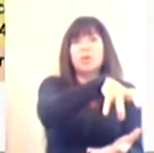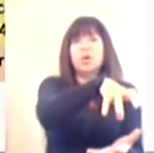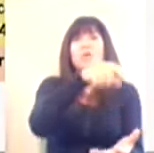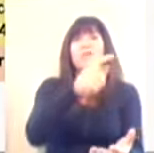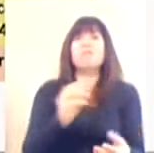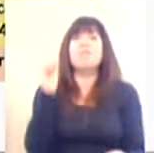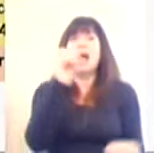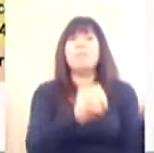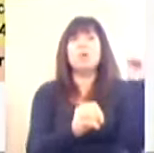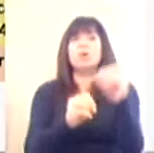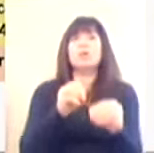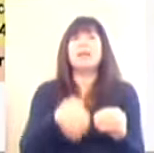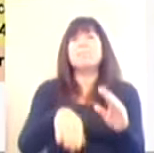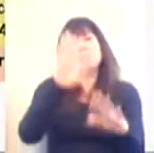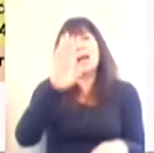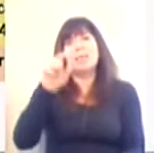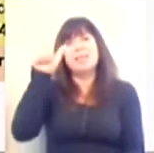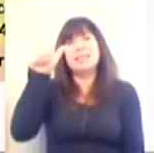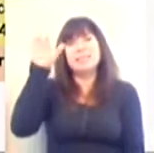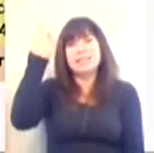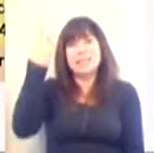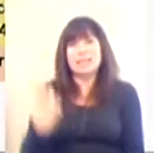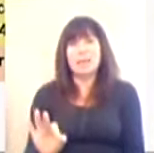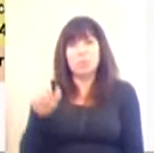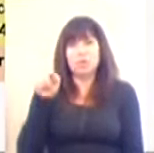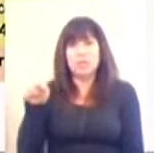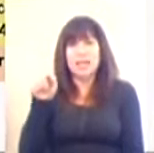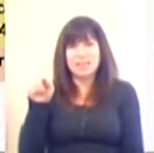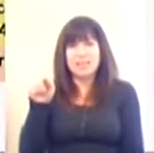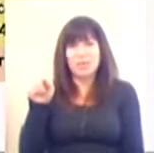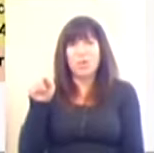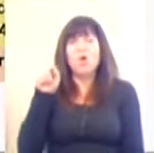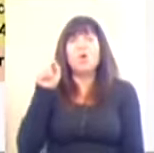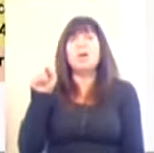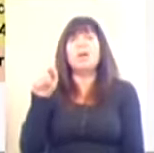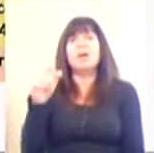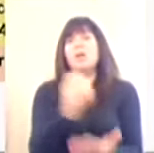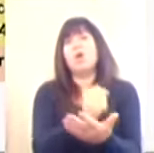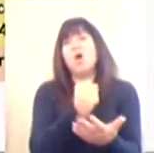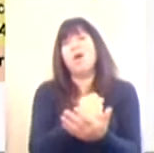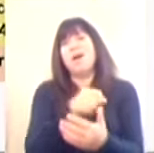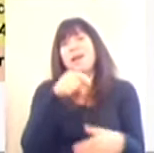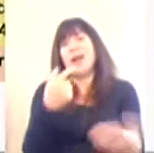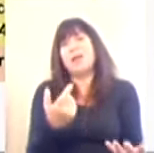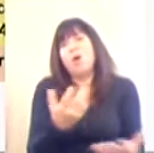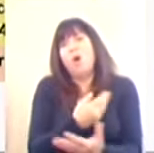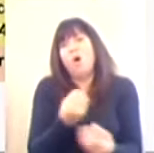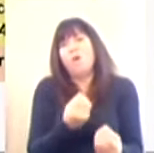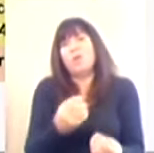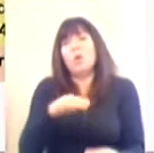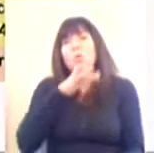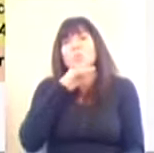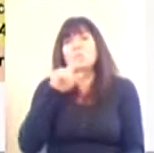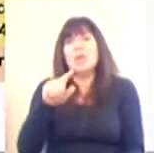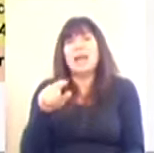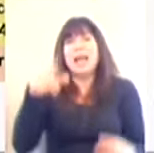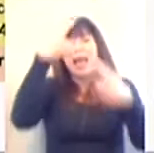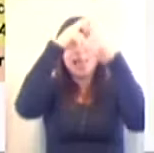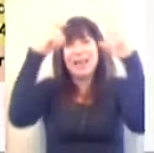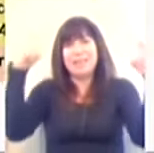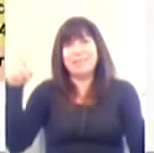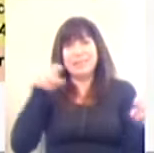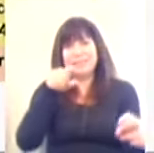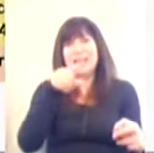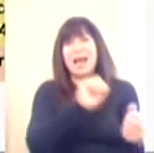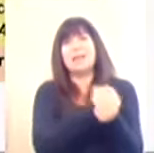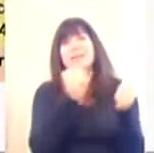más del 60% de la reducción de gases de efecto invernadero, y eso va a ser, obviamente, una condición habilitante de usar esa electricidad para